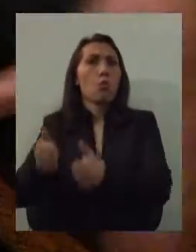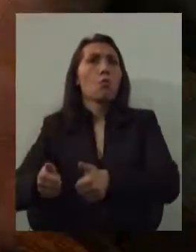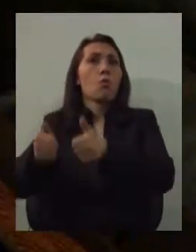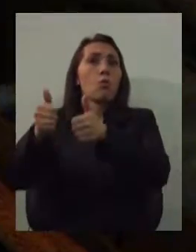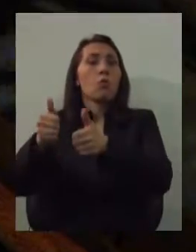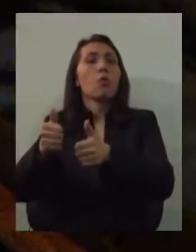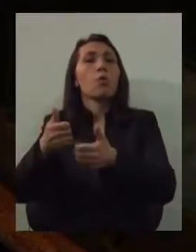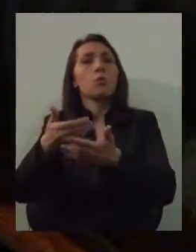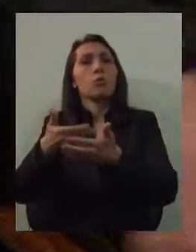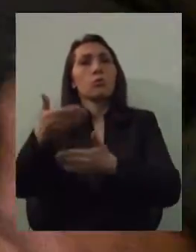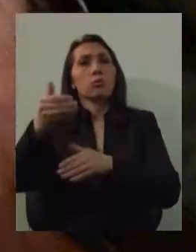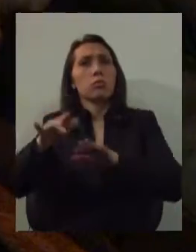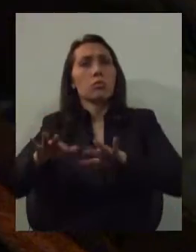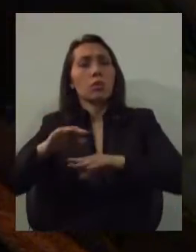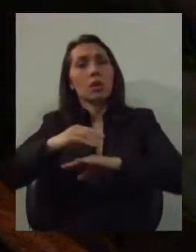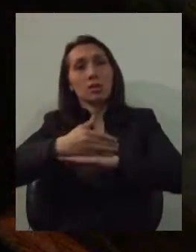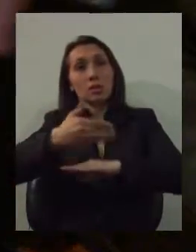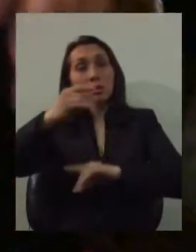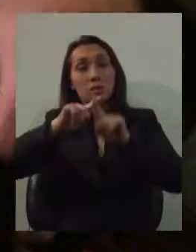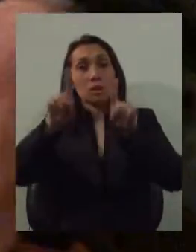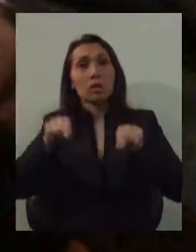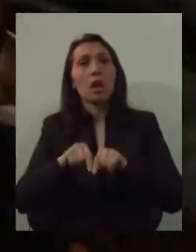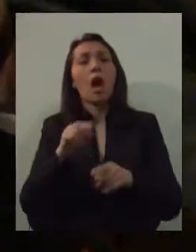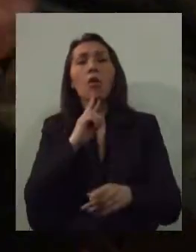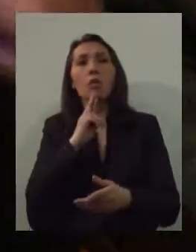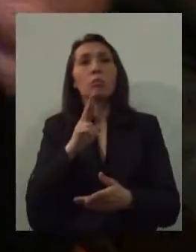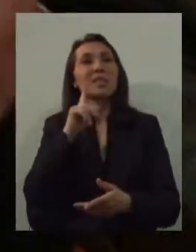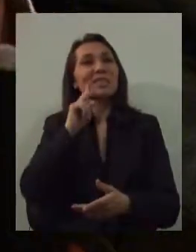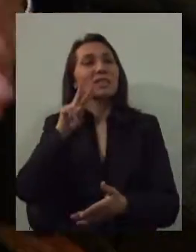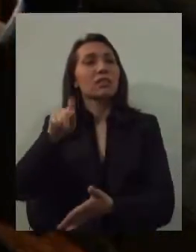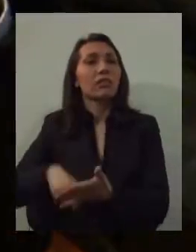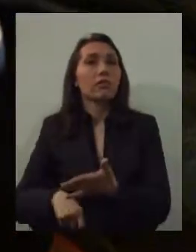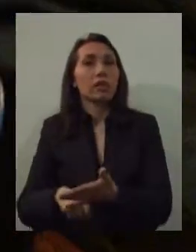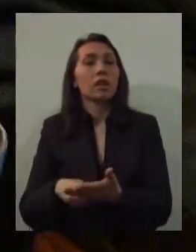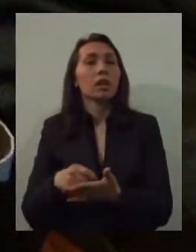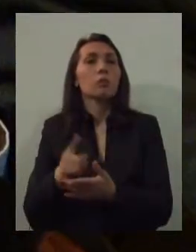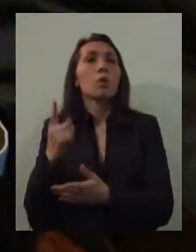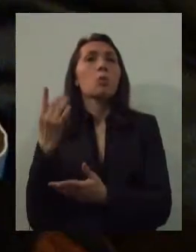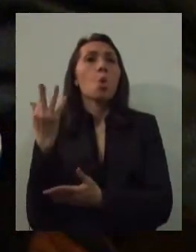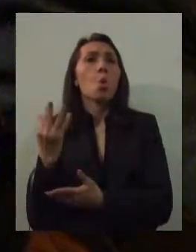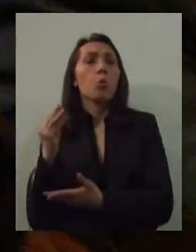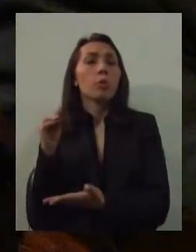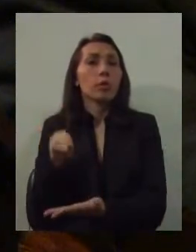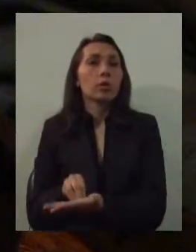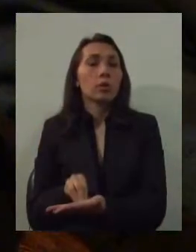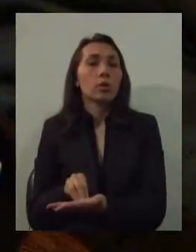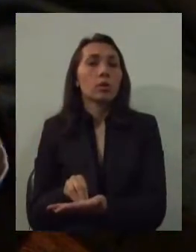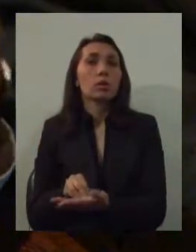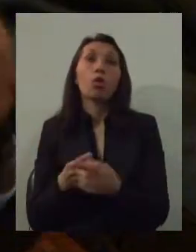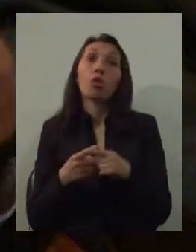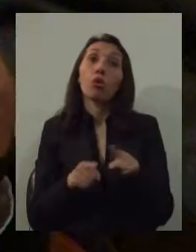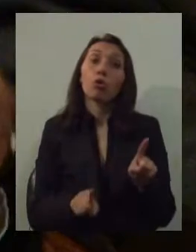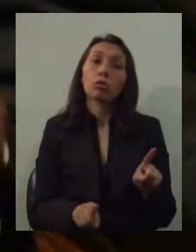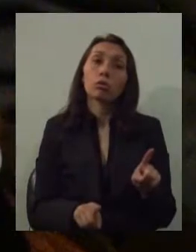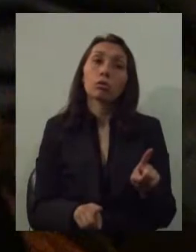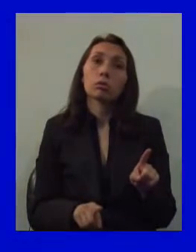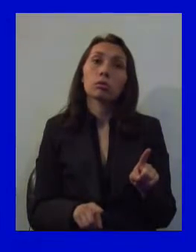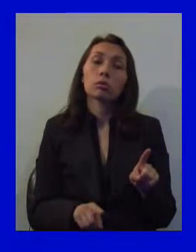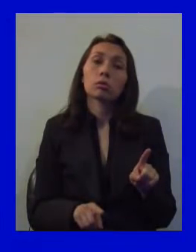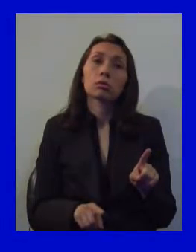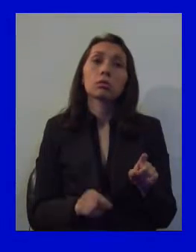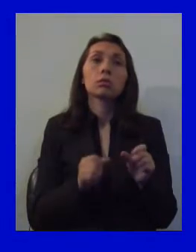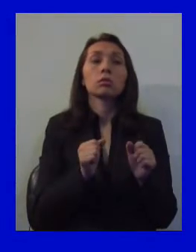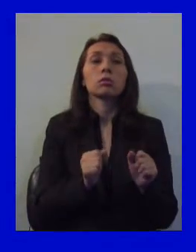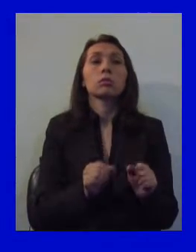tema del expediente electrónico, el asunto este que van a sacar una sentencia sin firma, pero hay un número que lo registra, y que por otro lado